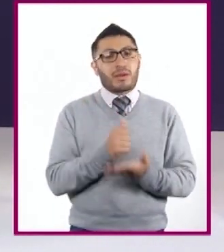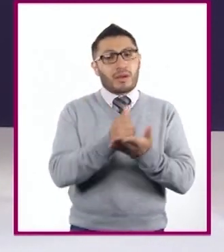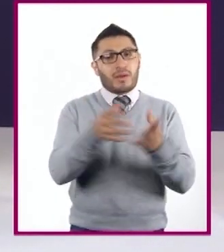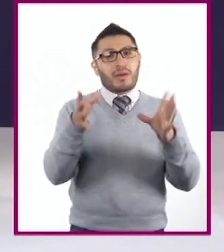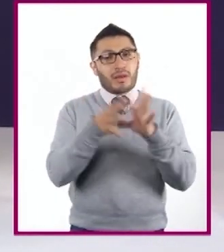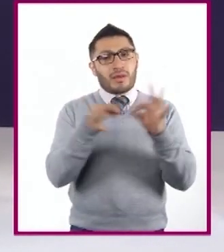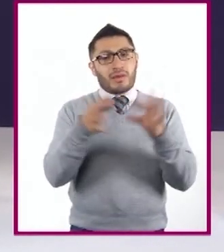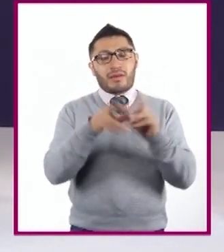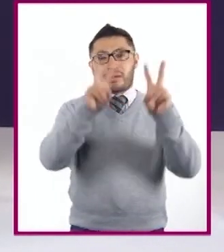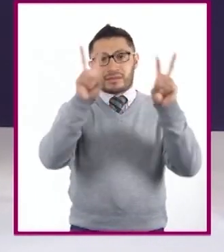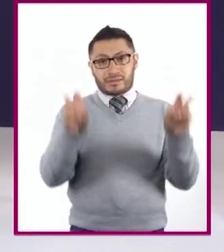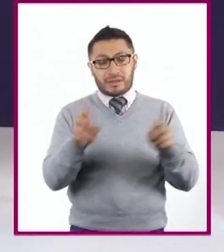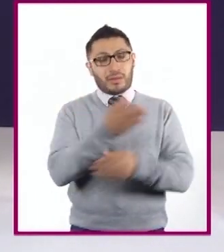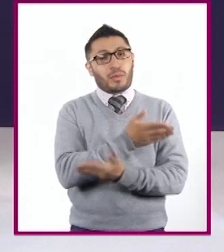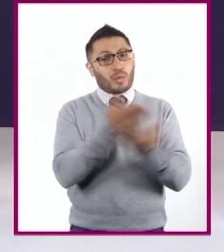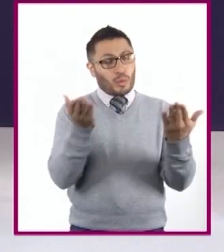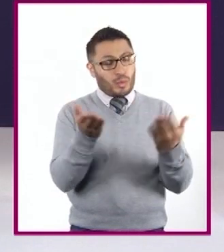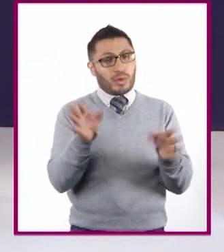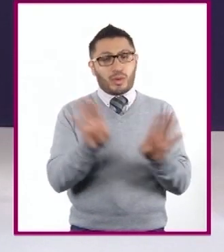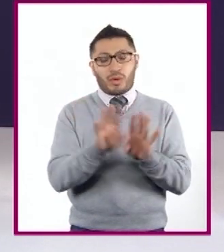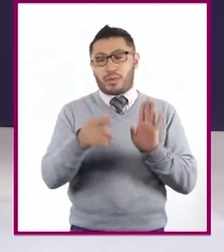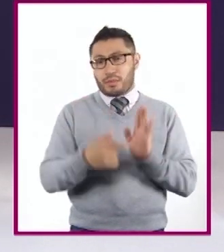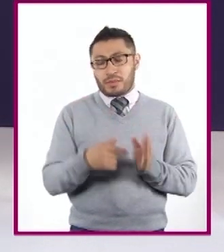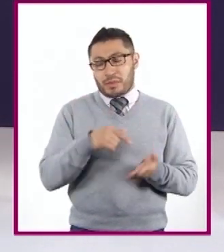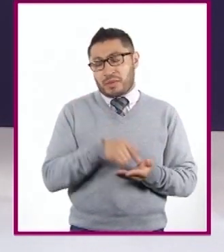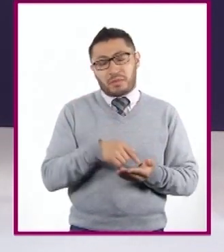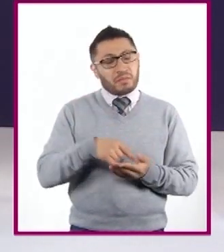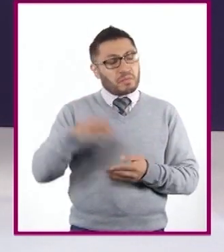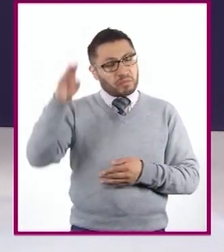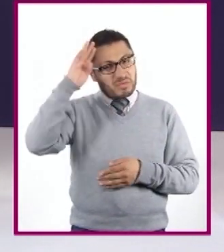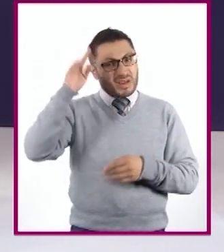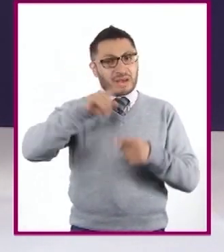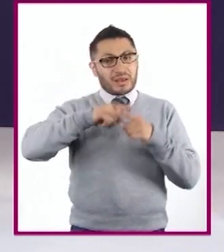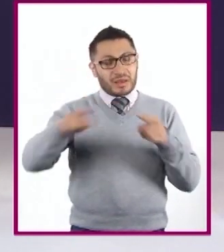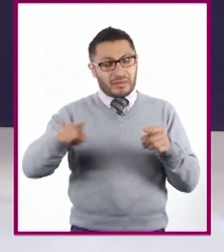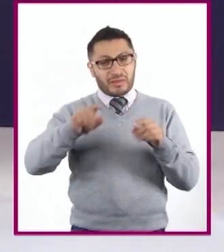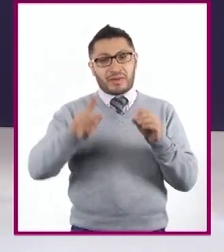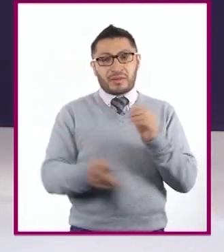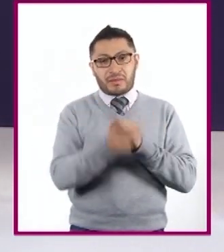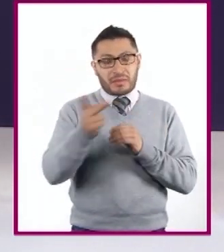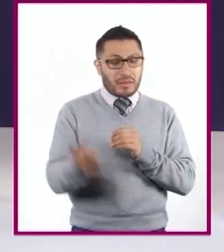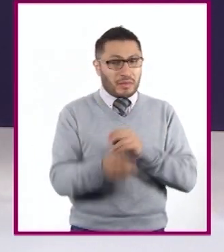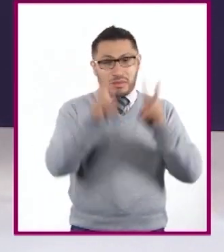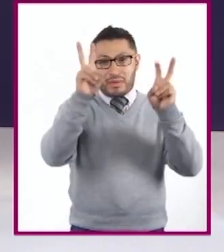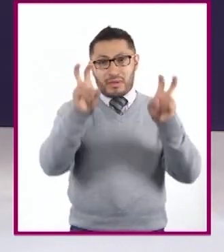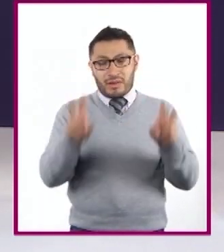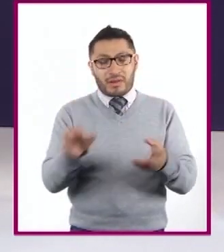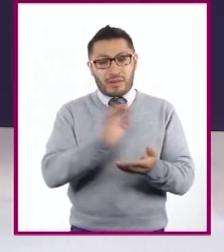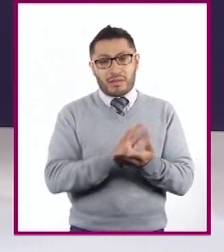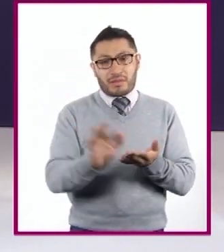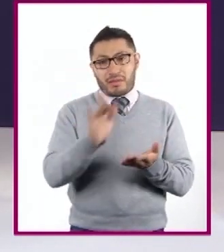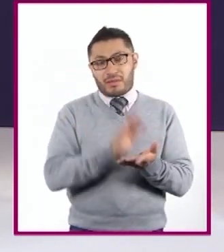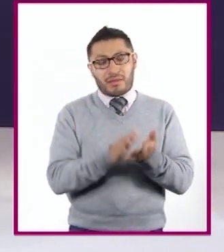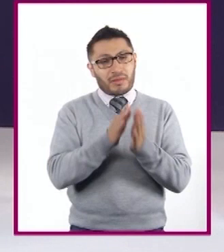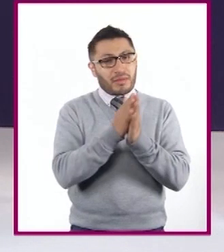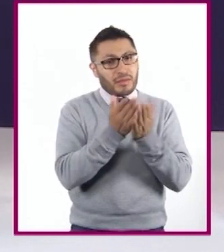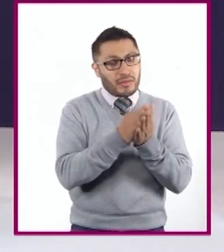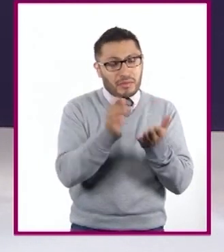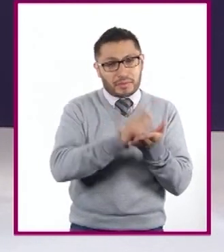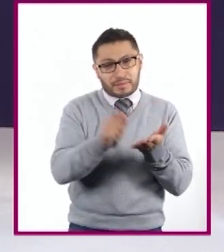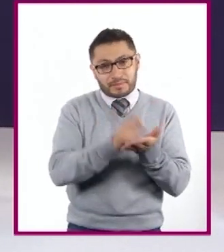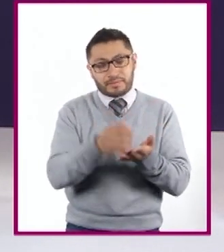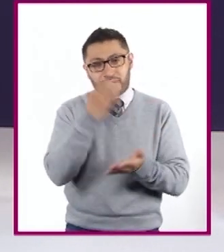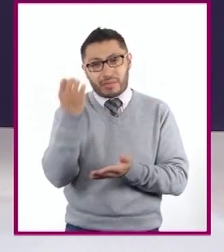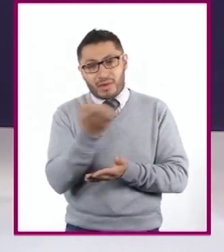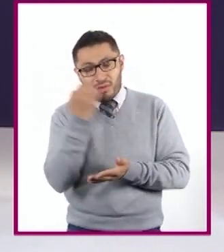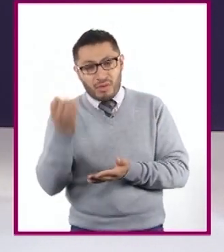tema. Ustedes pueden plantearse otras preguntas y temáticas leyendo textos académicos,